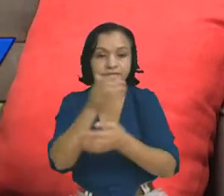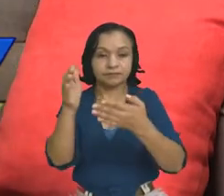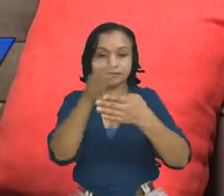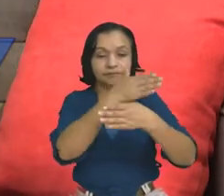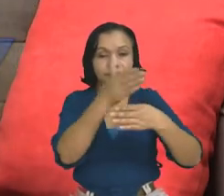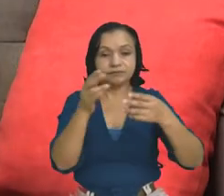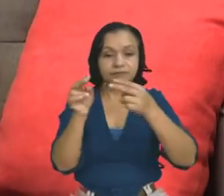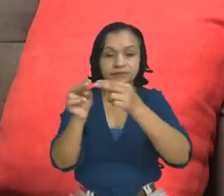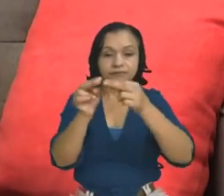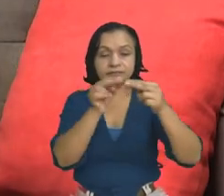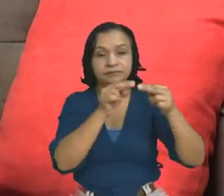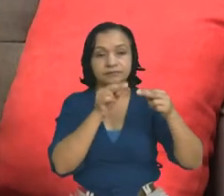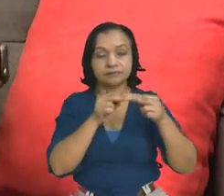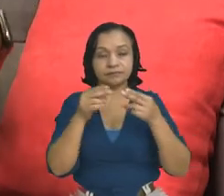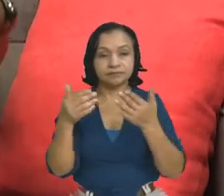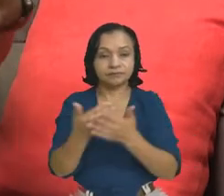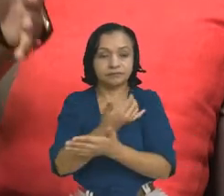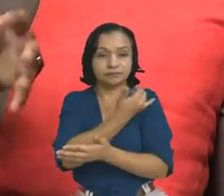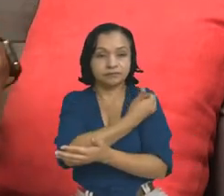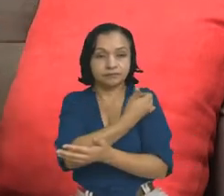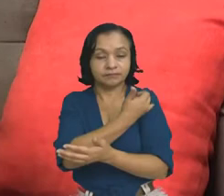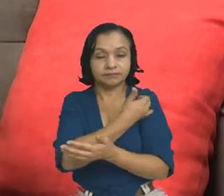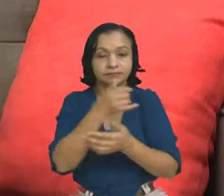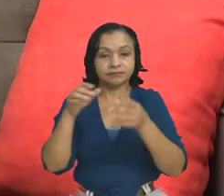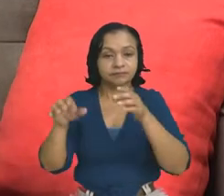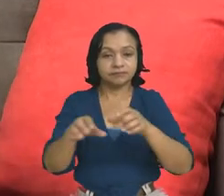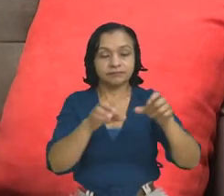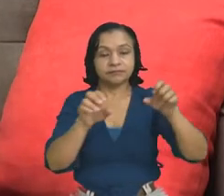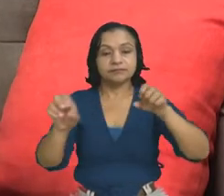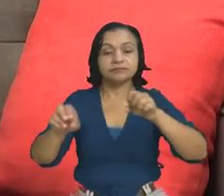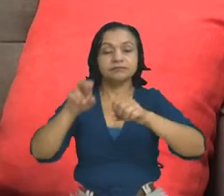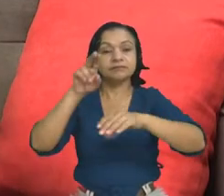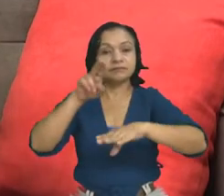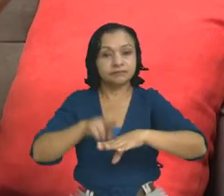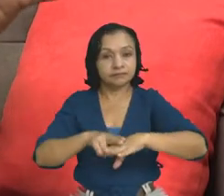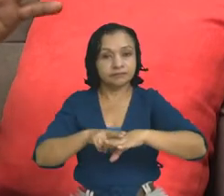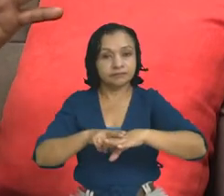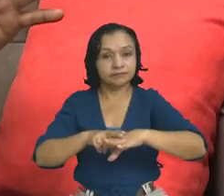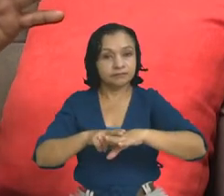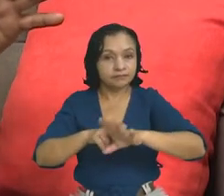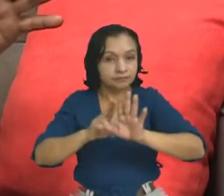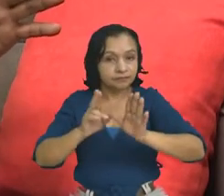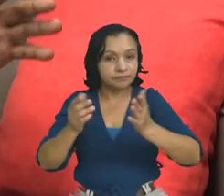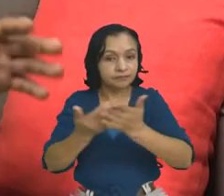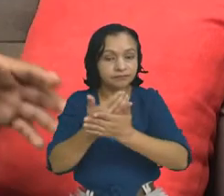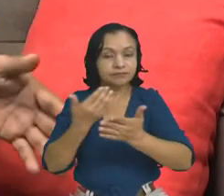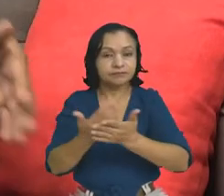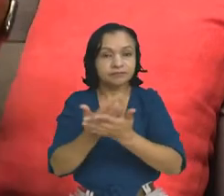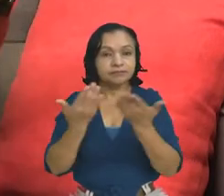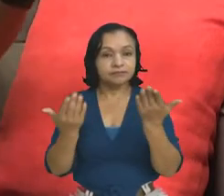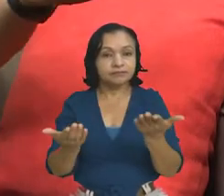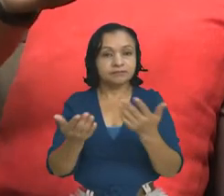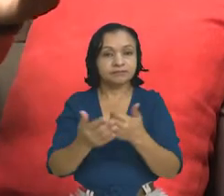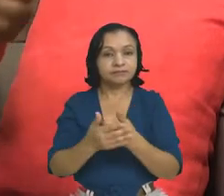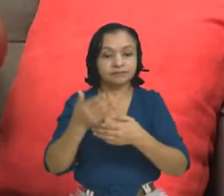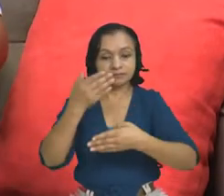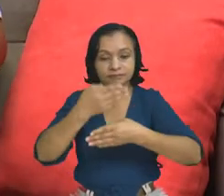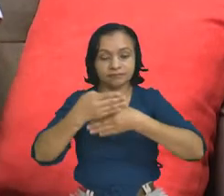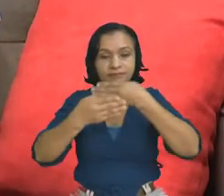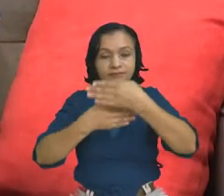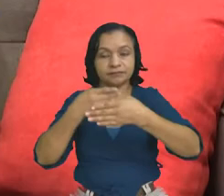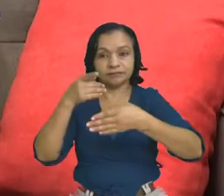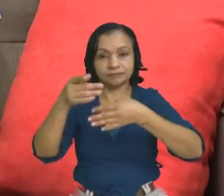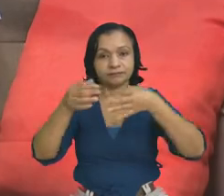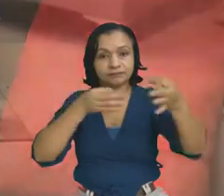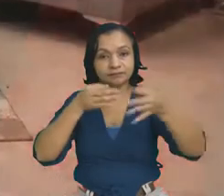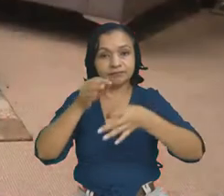articular este nuevo hospital dentro de esa dinámica nacional que prácticamente es nueva, ¿no? Así. Infraestructura, como usted lo mencionaba,